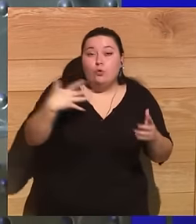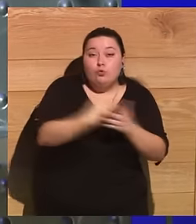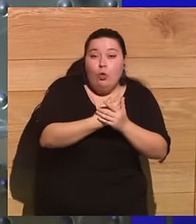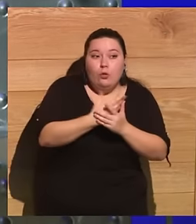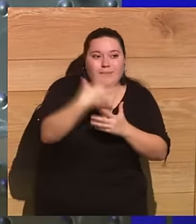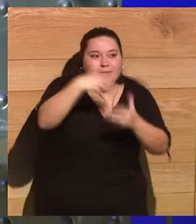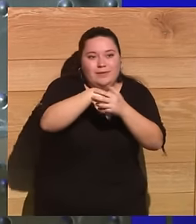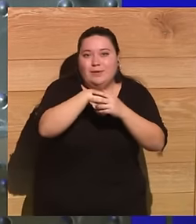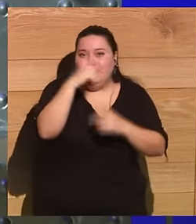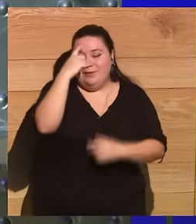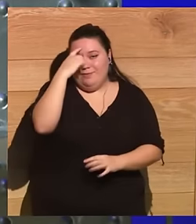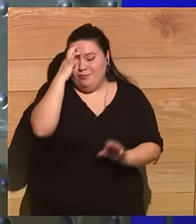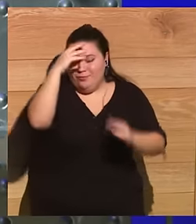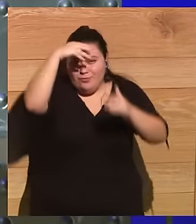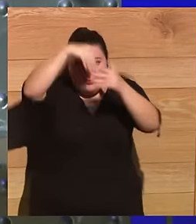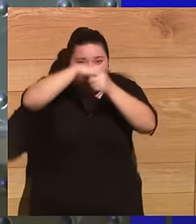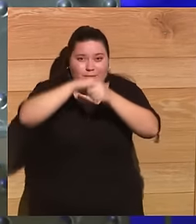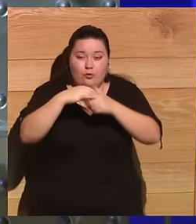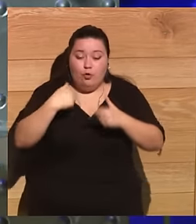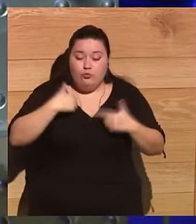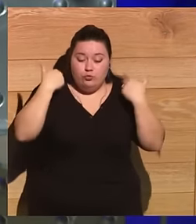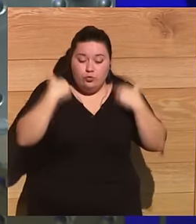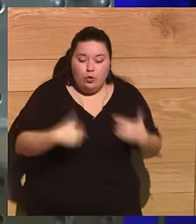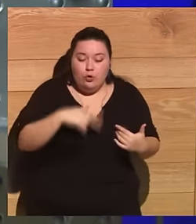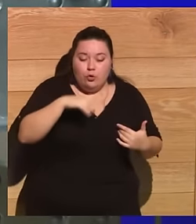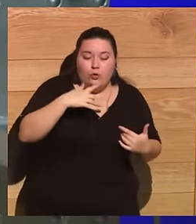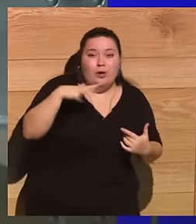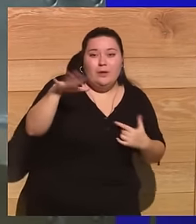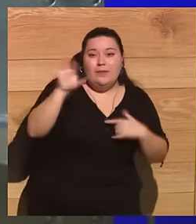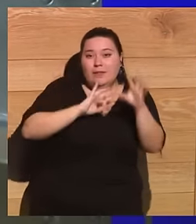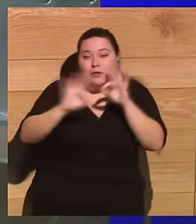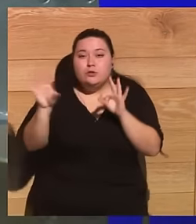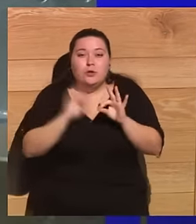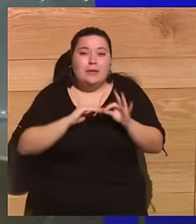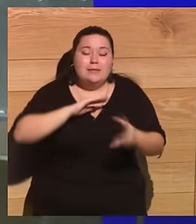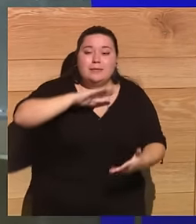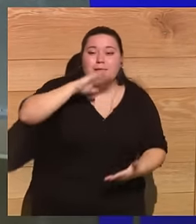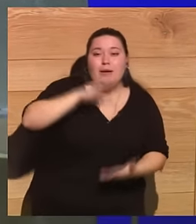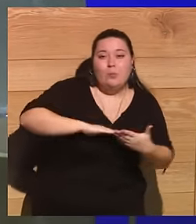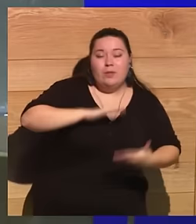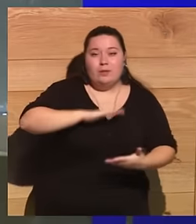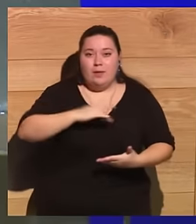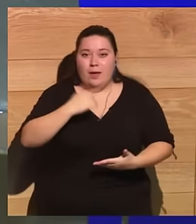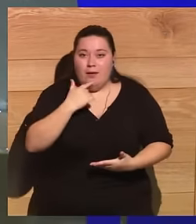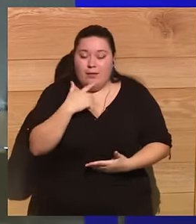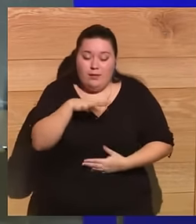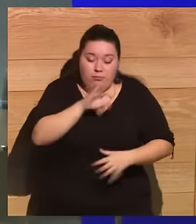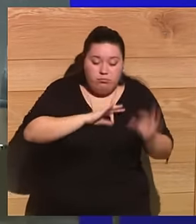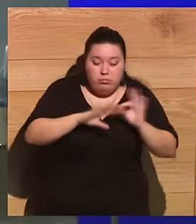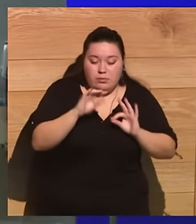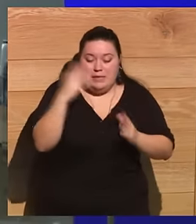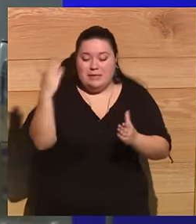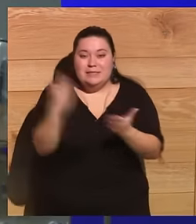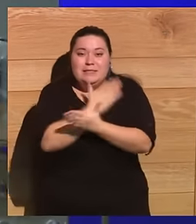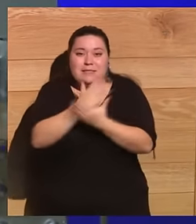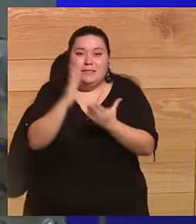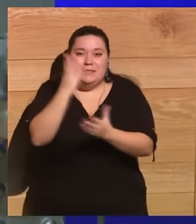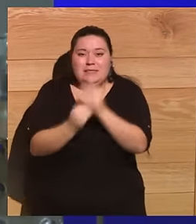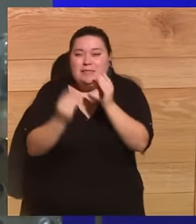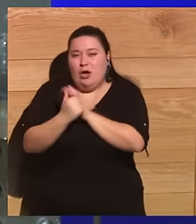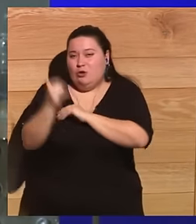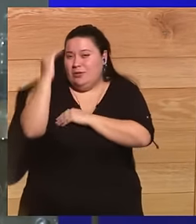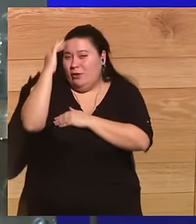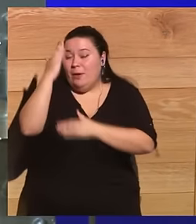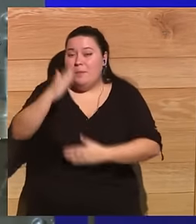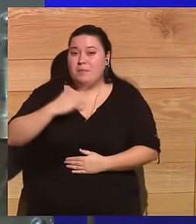está ahí. Todo lo que soy, todas las decisiones, la capacidad de decidir, mis sesgos, mis